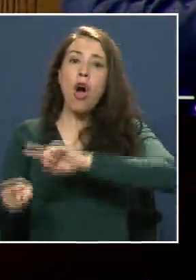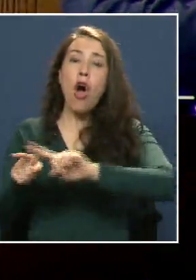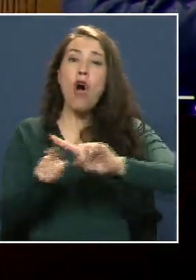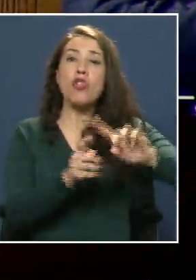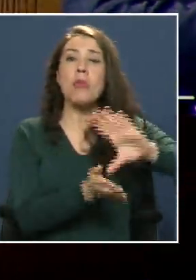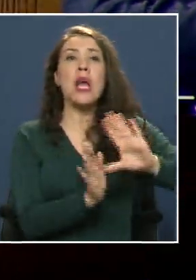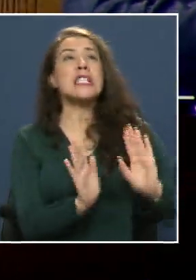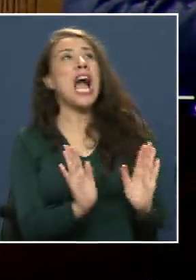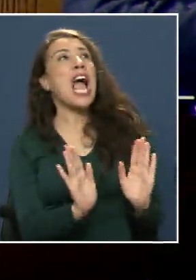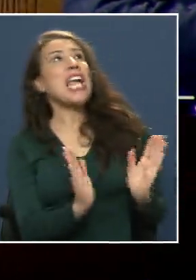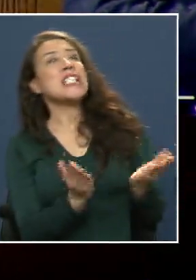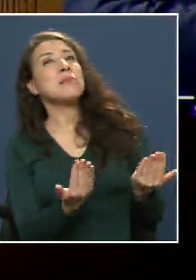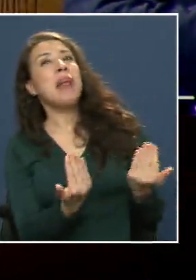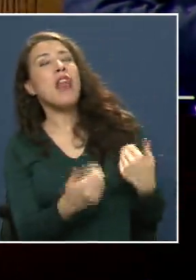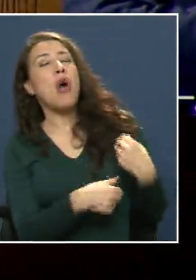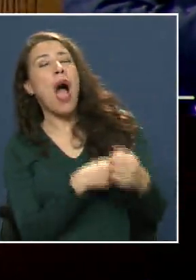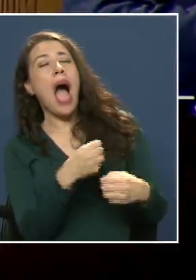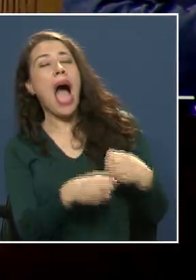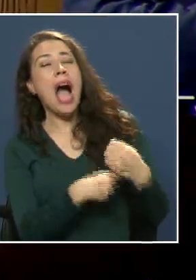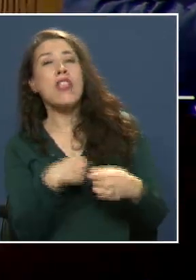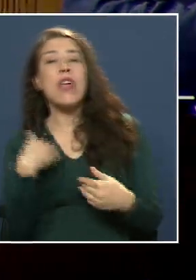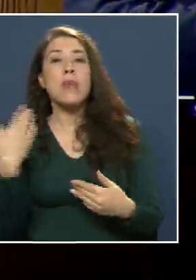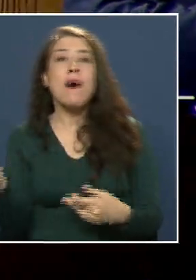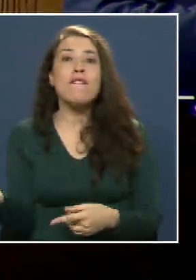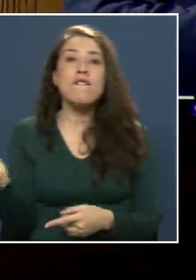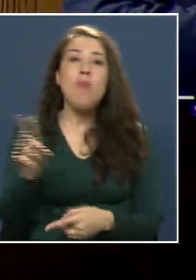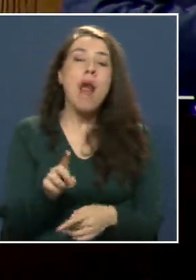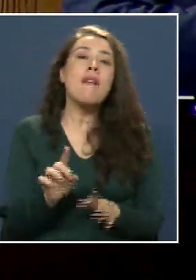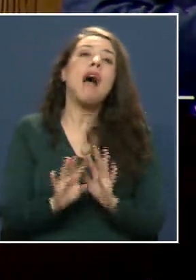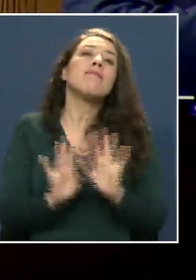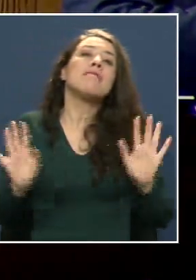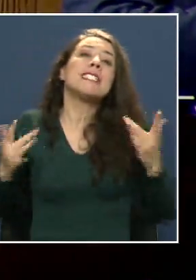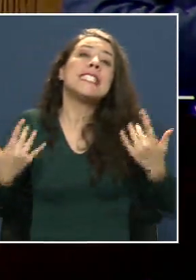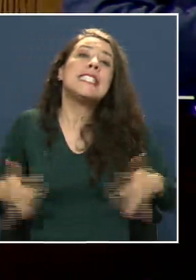están esperando tiempo para que cuando vuelvan digan que prescribió.